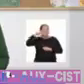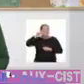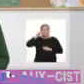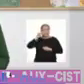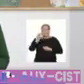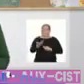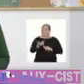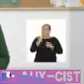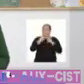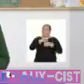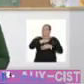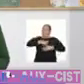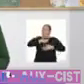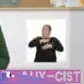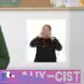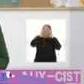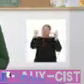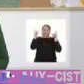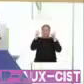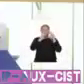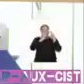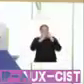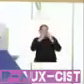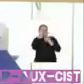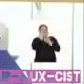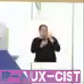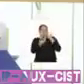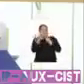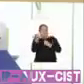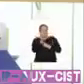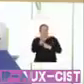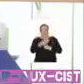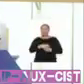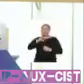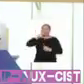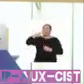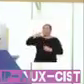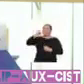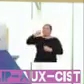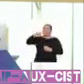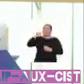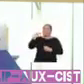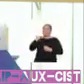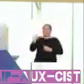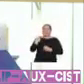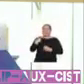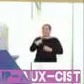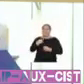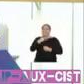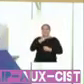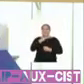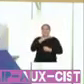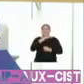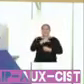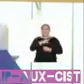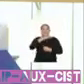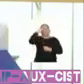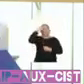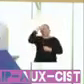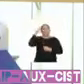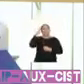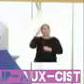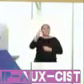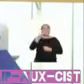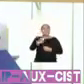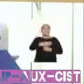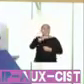¿A qué se debe esta grata sorpresa de conversar con ambos? Profesora, Jonathan y yo hemos venido hablando sobre los sueños y el futuro de las